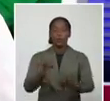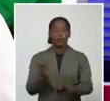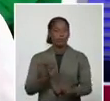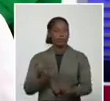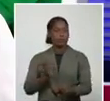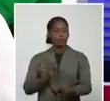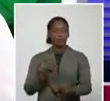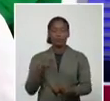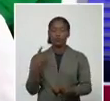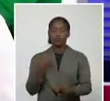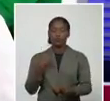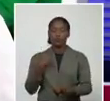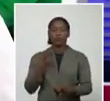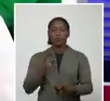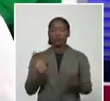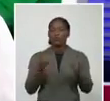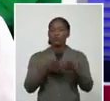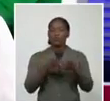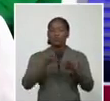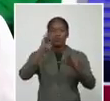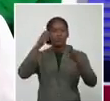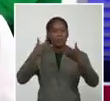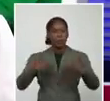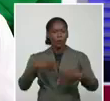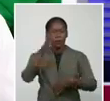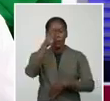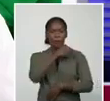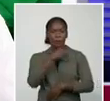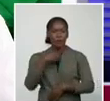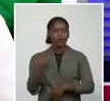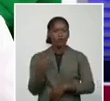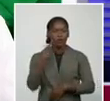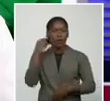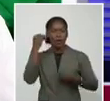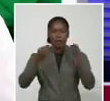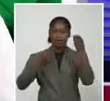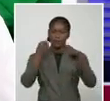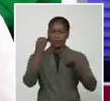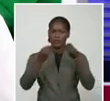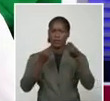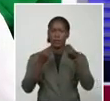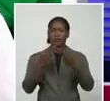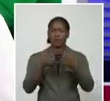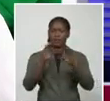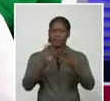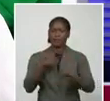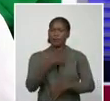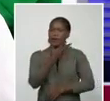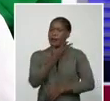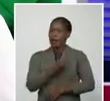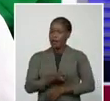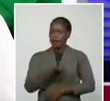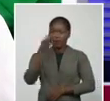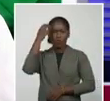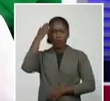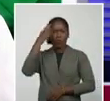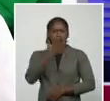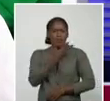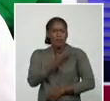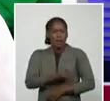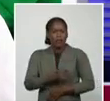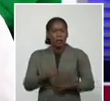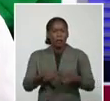sistema de salud, nuestro gobierno, nuestro partido, todas las personas lamentamos mucho los fallecidos que tenemos